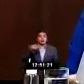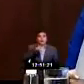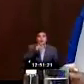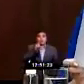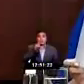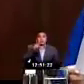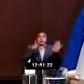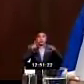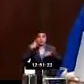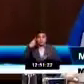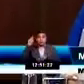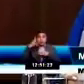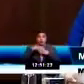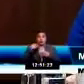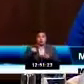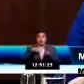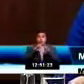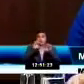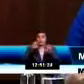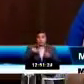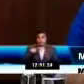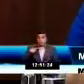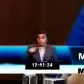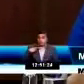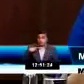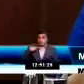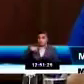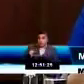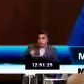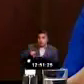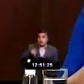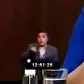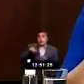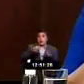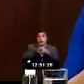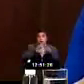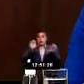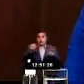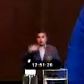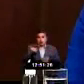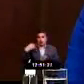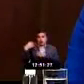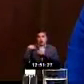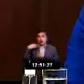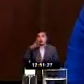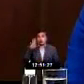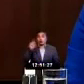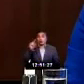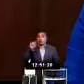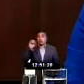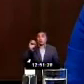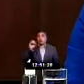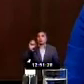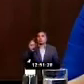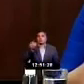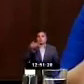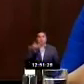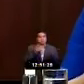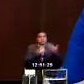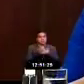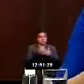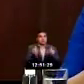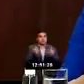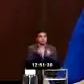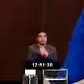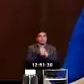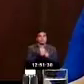de dólares a una empresa y esta empresa le garantiza que esos bonos iban a ser compensados